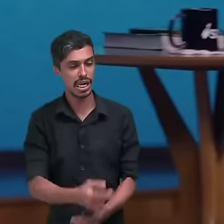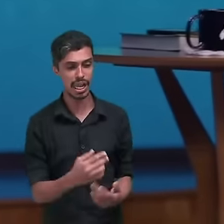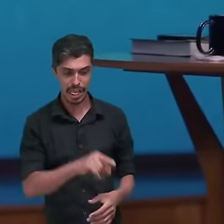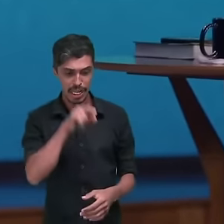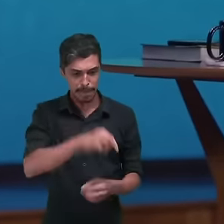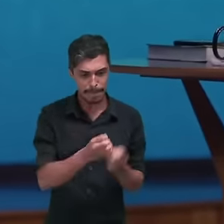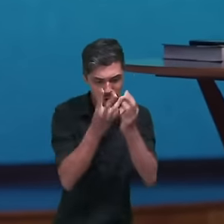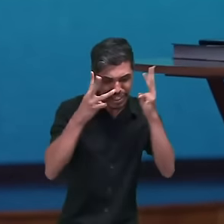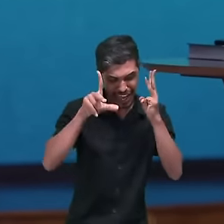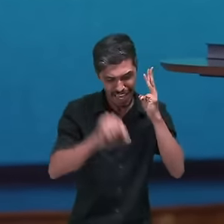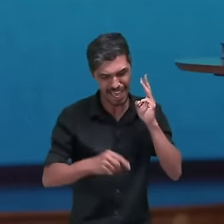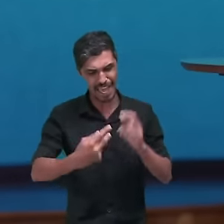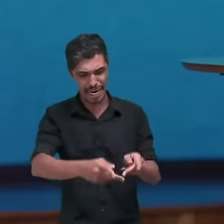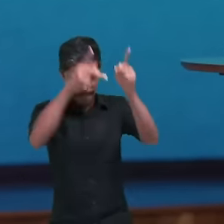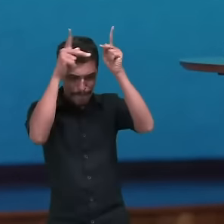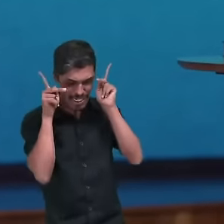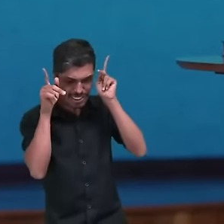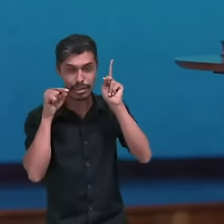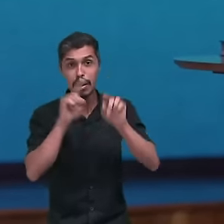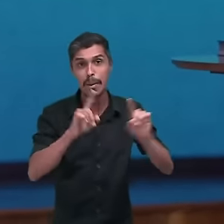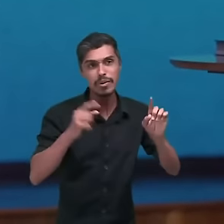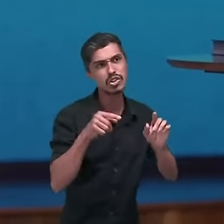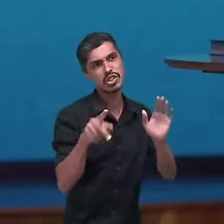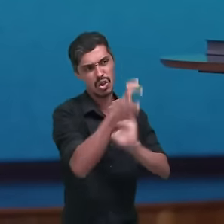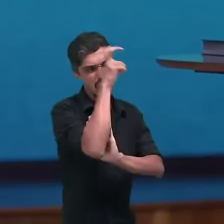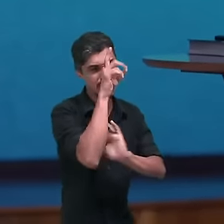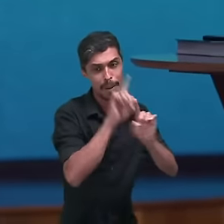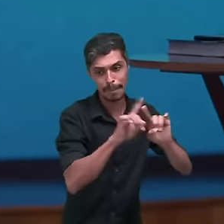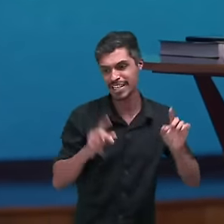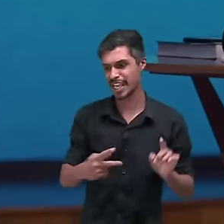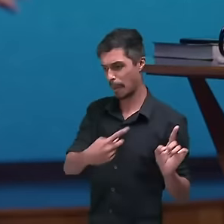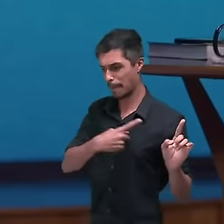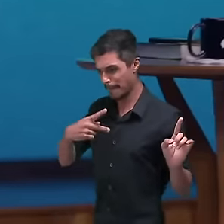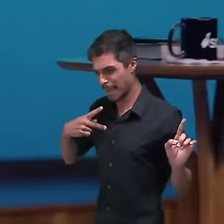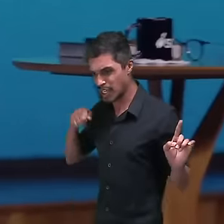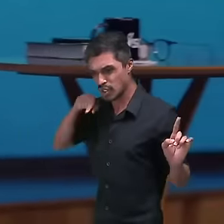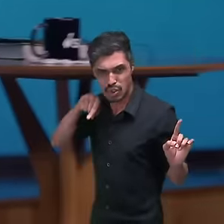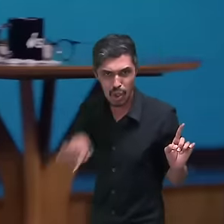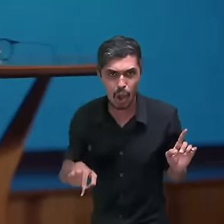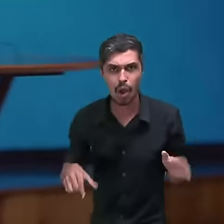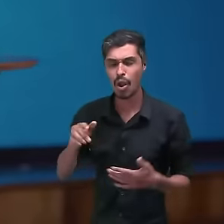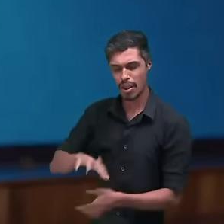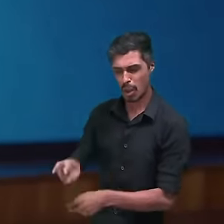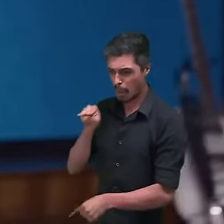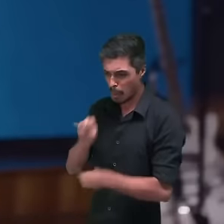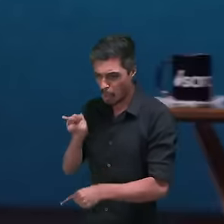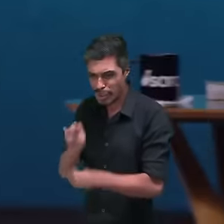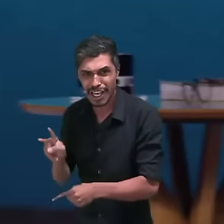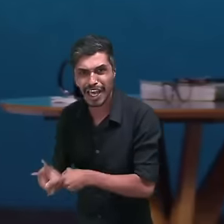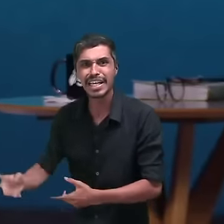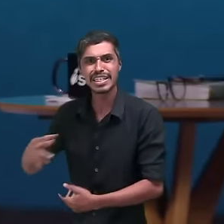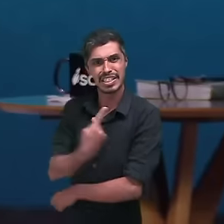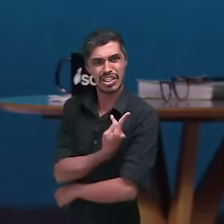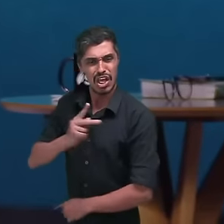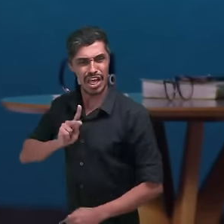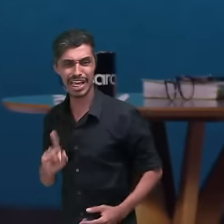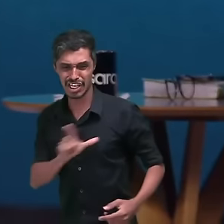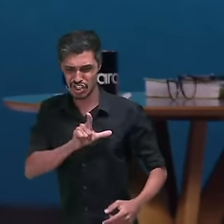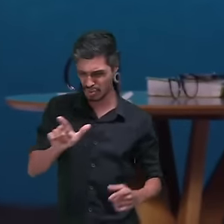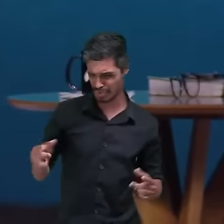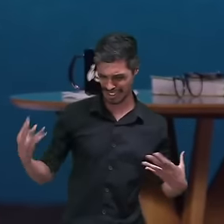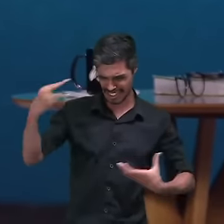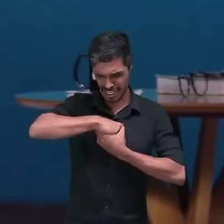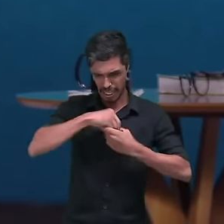Egipto, mas él era un pastor hebreo. Hacía una lucha dentro de Moisés.